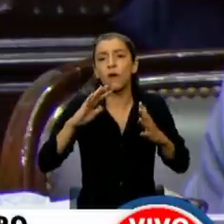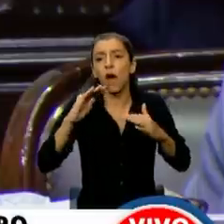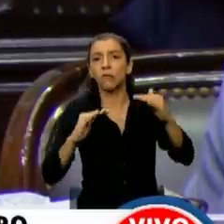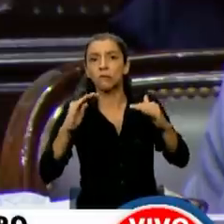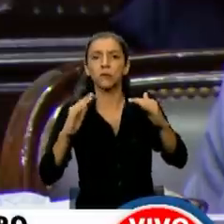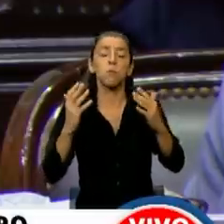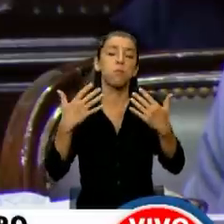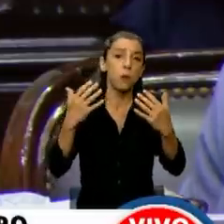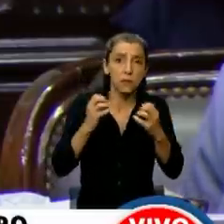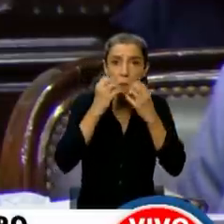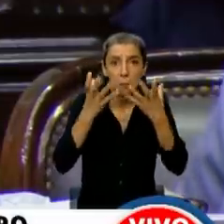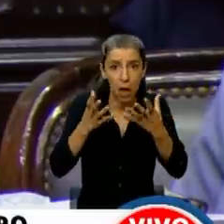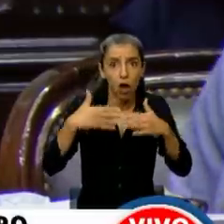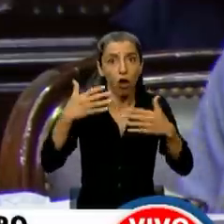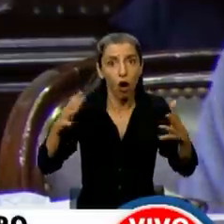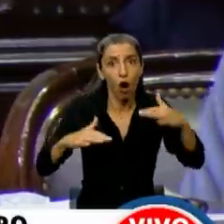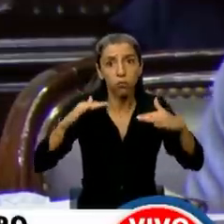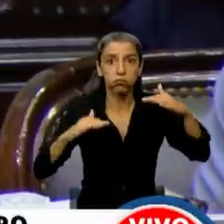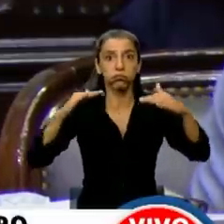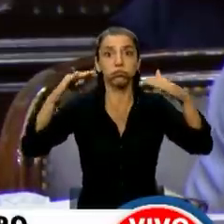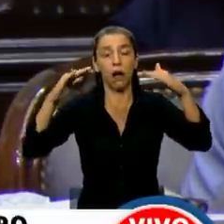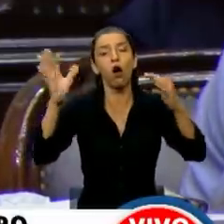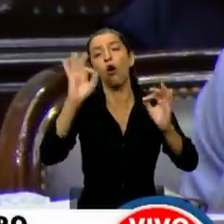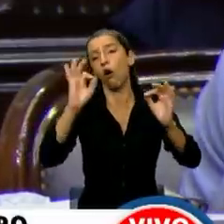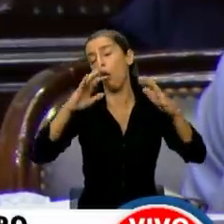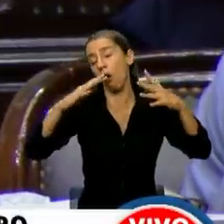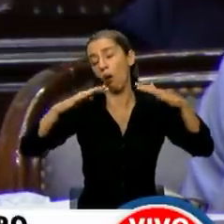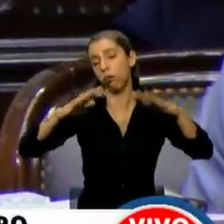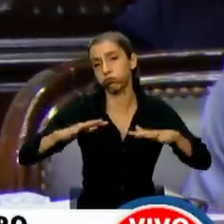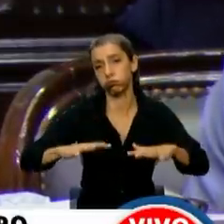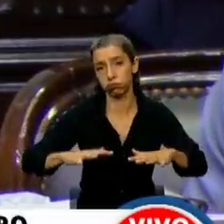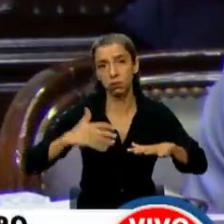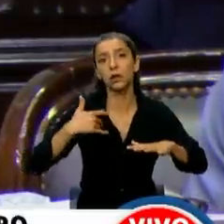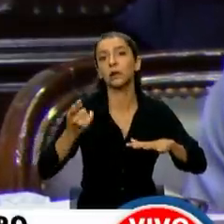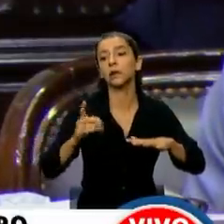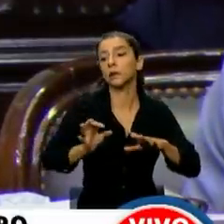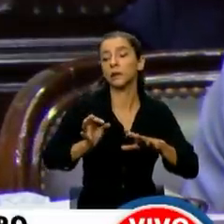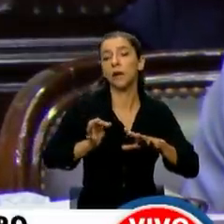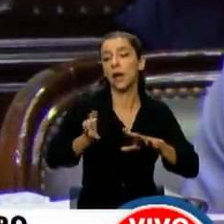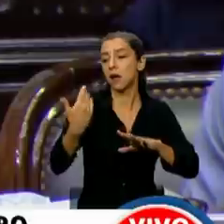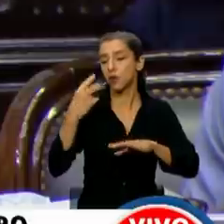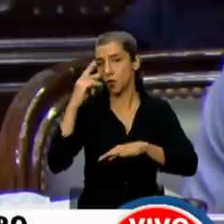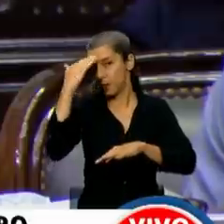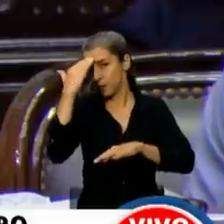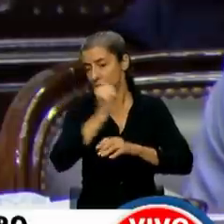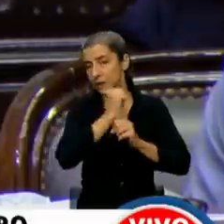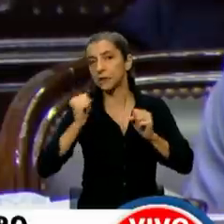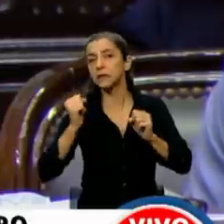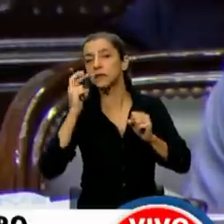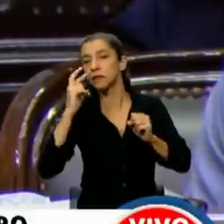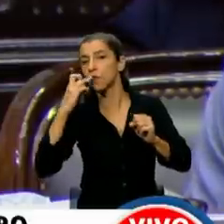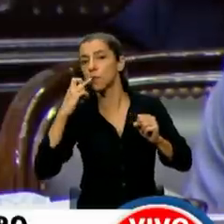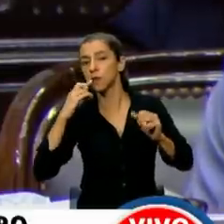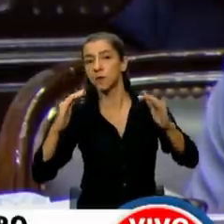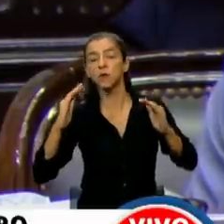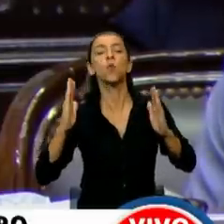como sabemos en la argentina 2015 2019 se agravaron por una política